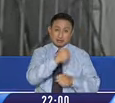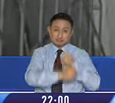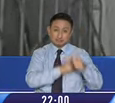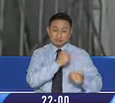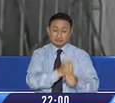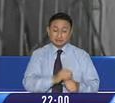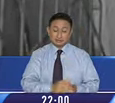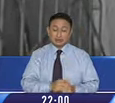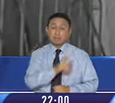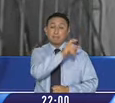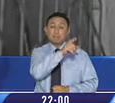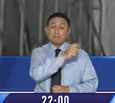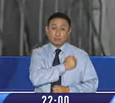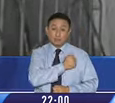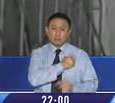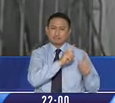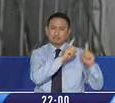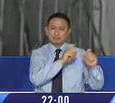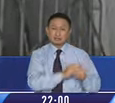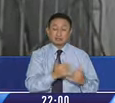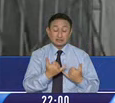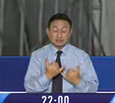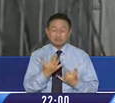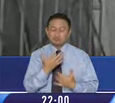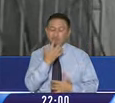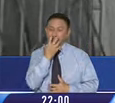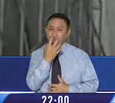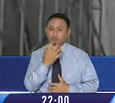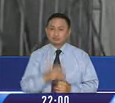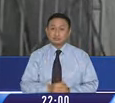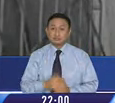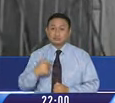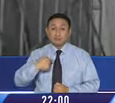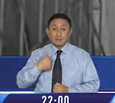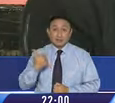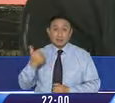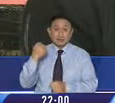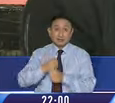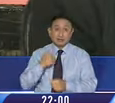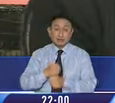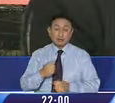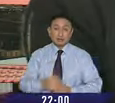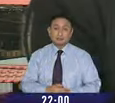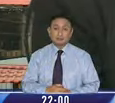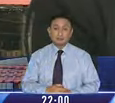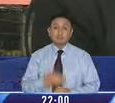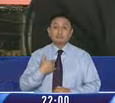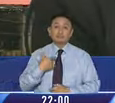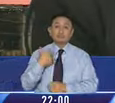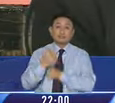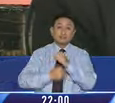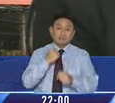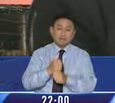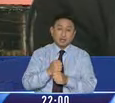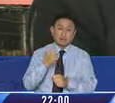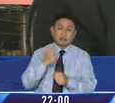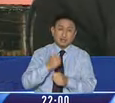la dueña del automotor. Se siente indignada. Era la herramienta con la que laboraba. Años de trabajo. ¿Para